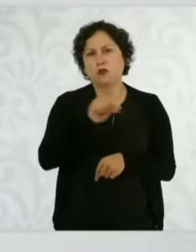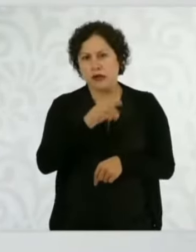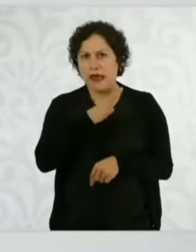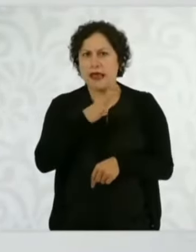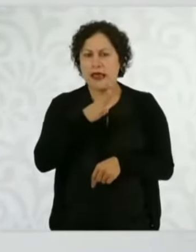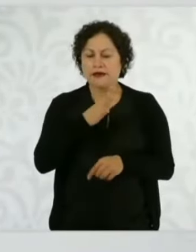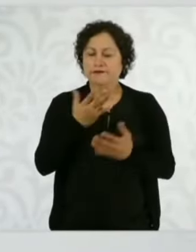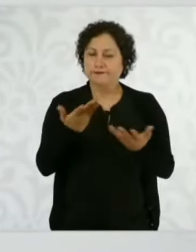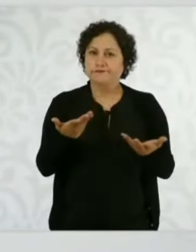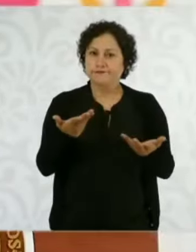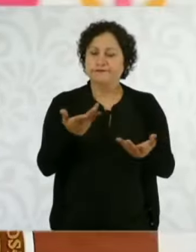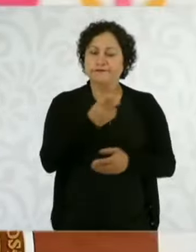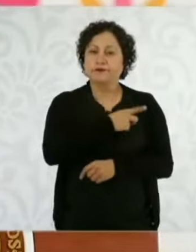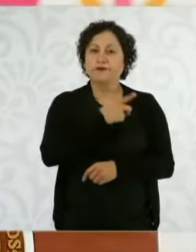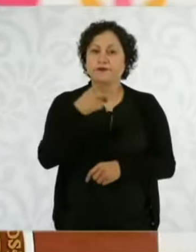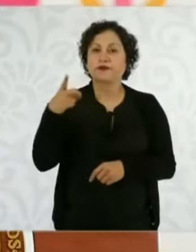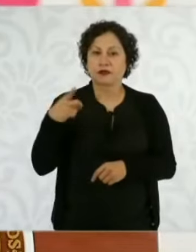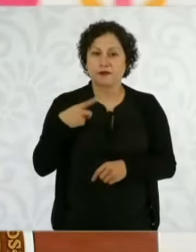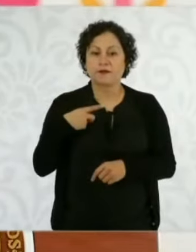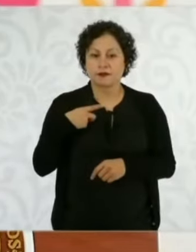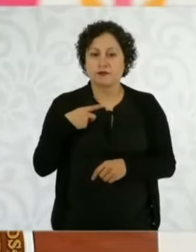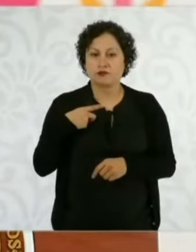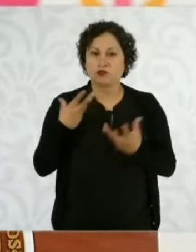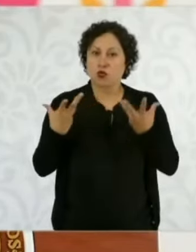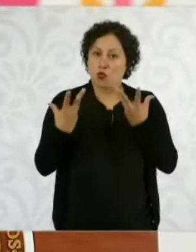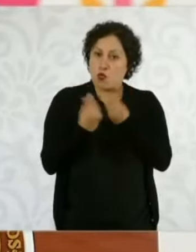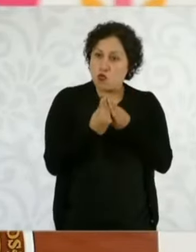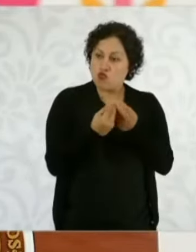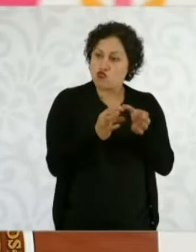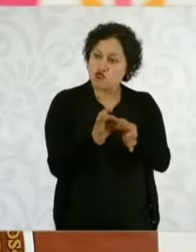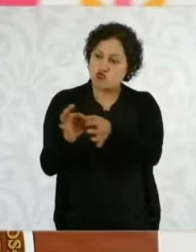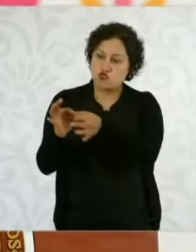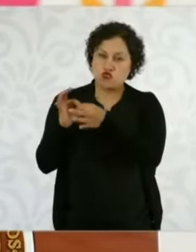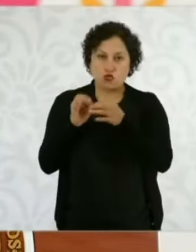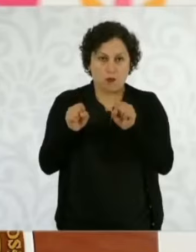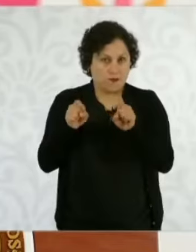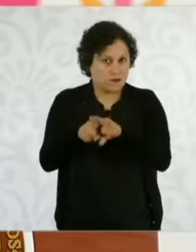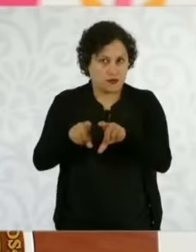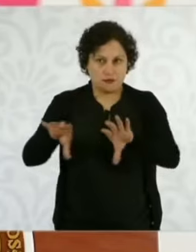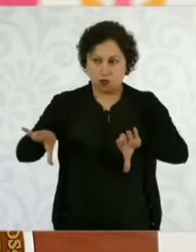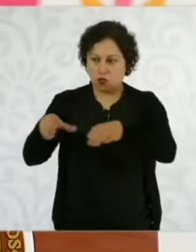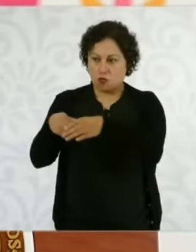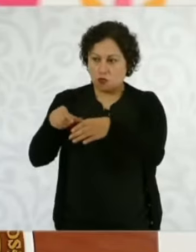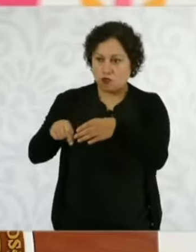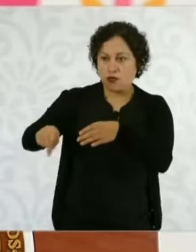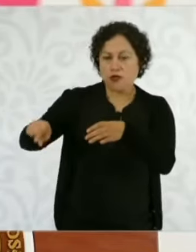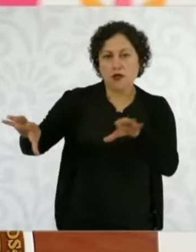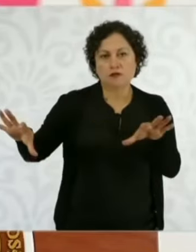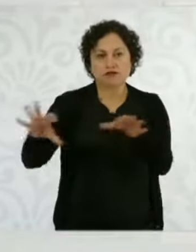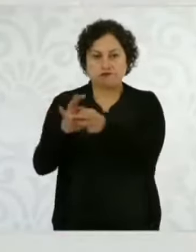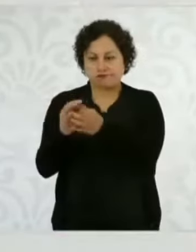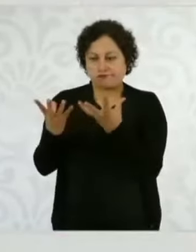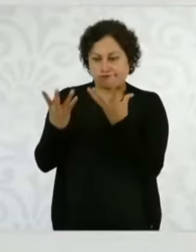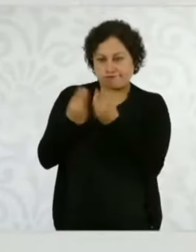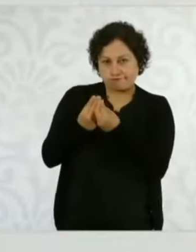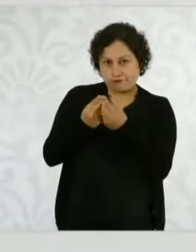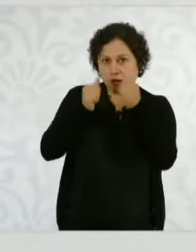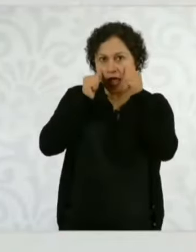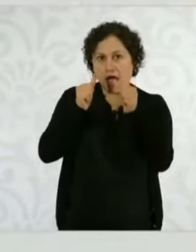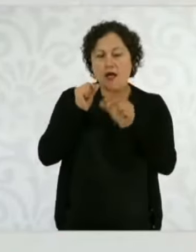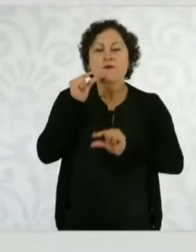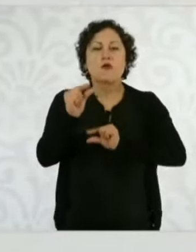tenemos que, en coordinación con las comunidades, poco a poco ir atendiéndolo. Pero sí,